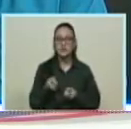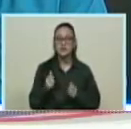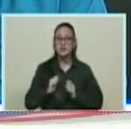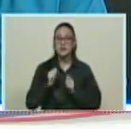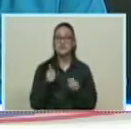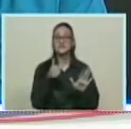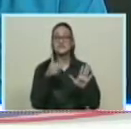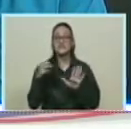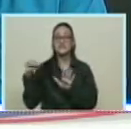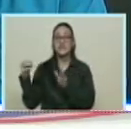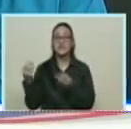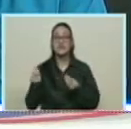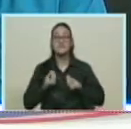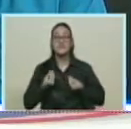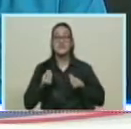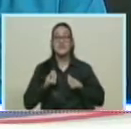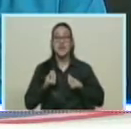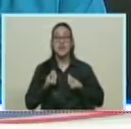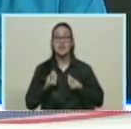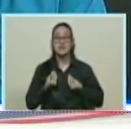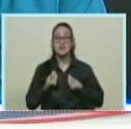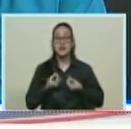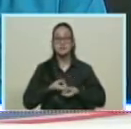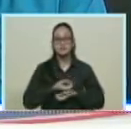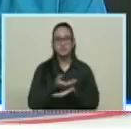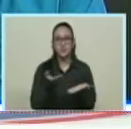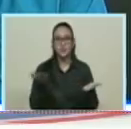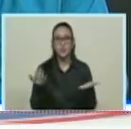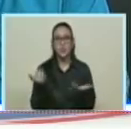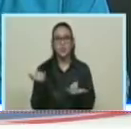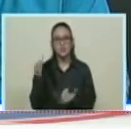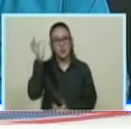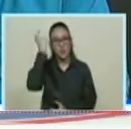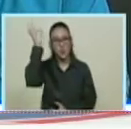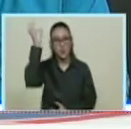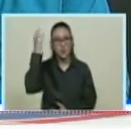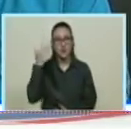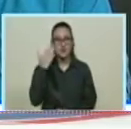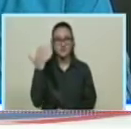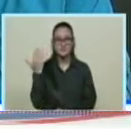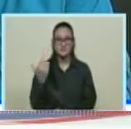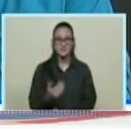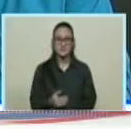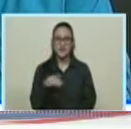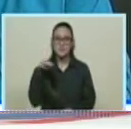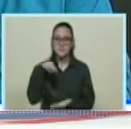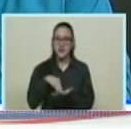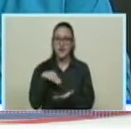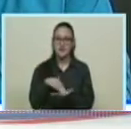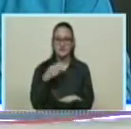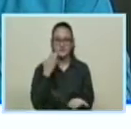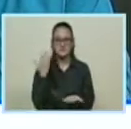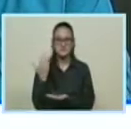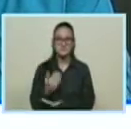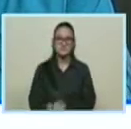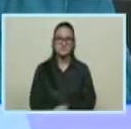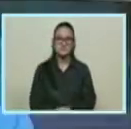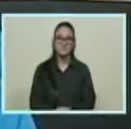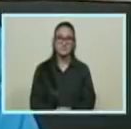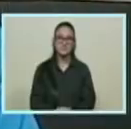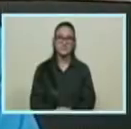600 viviendas multifamiliares allá en Cuba, Estado Miranda. Adelante, compañero Héctor Rodríguez.